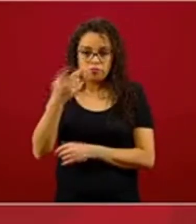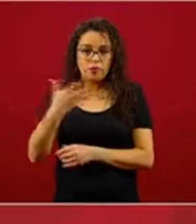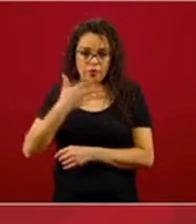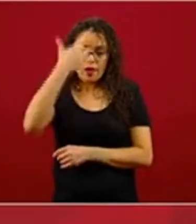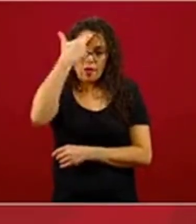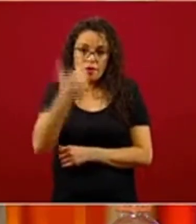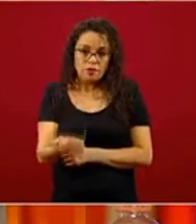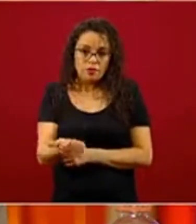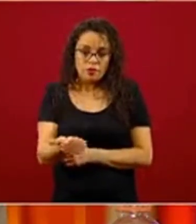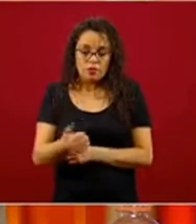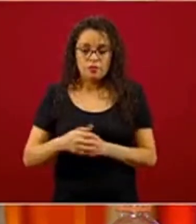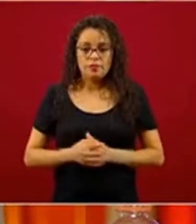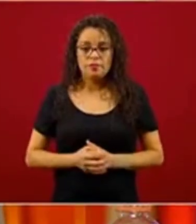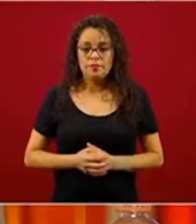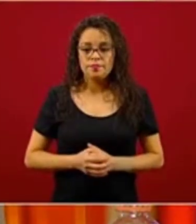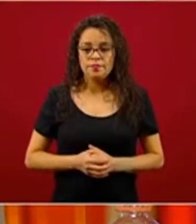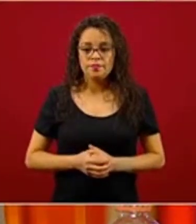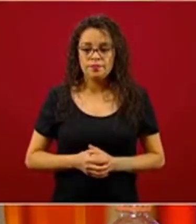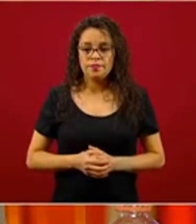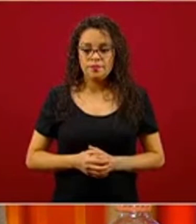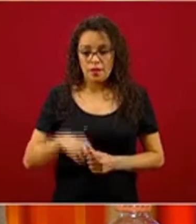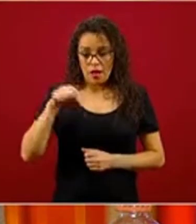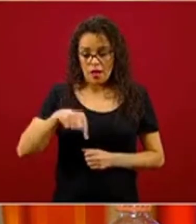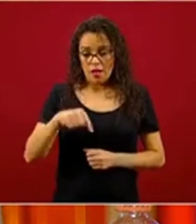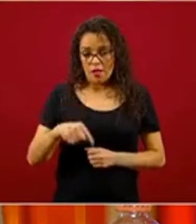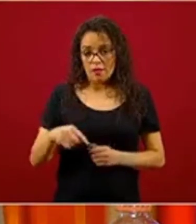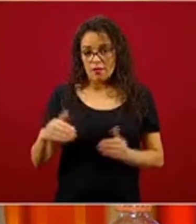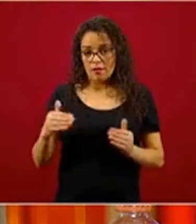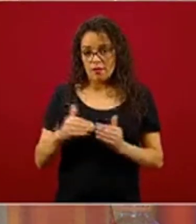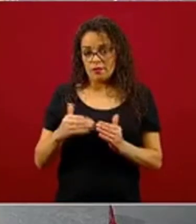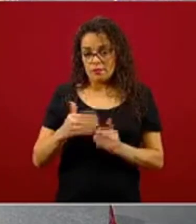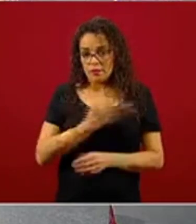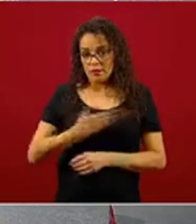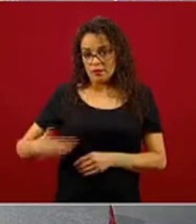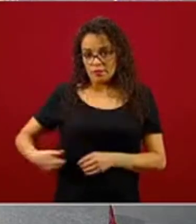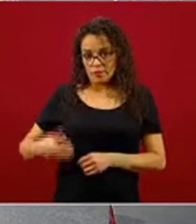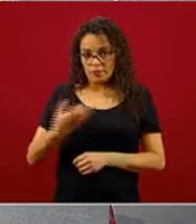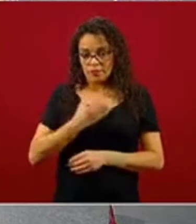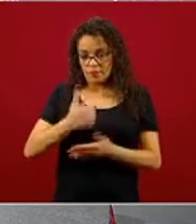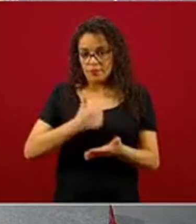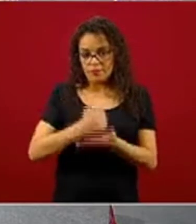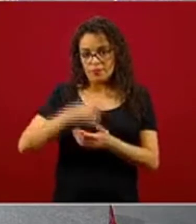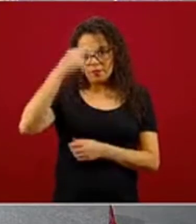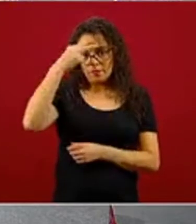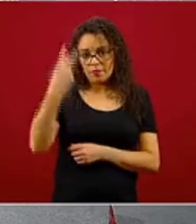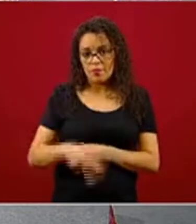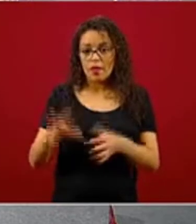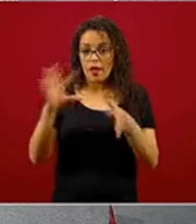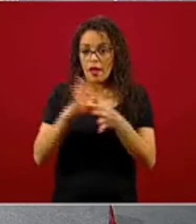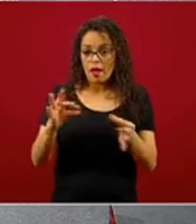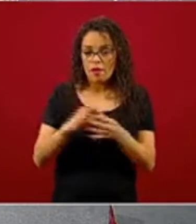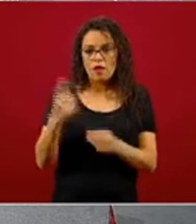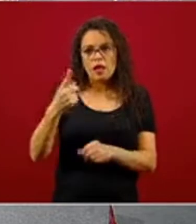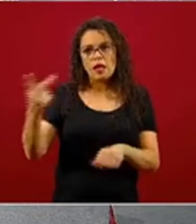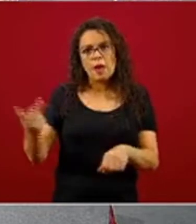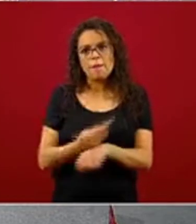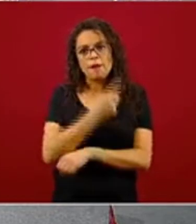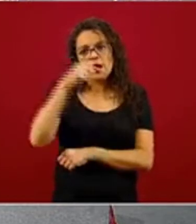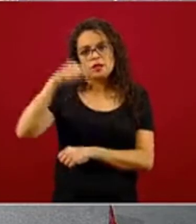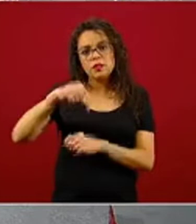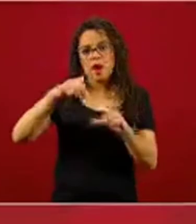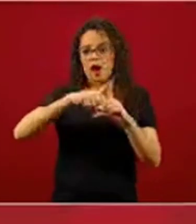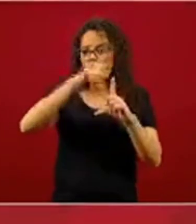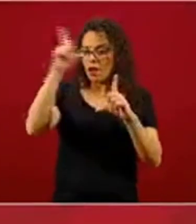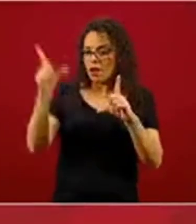inquietud. Cuando nosotros aquí desde el Palacio Nacional, desde la Ciudad de México, comentamos el acontecer nacional y empezamos a hacer